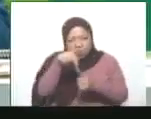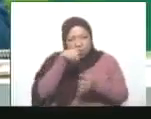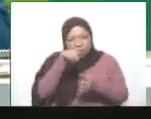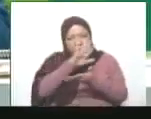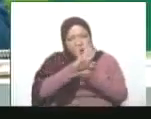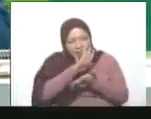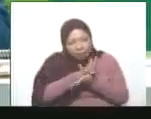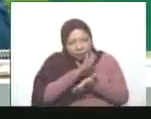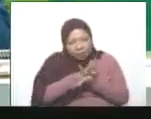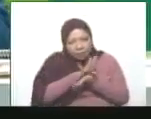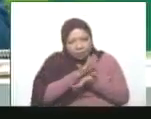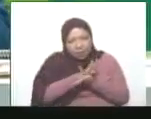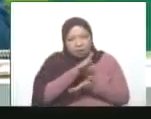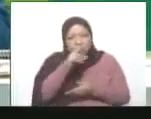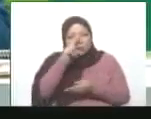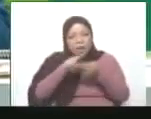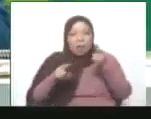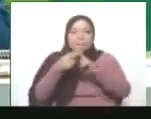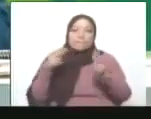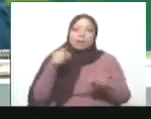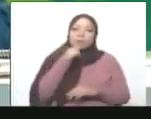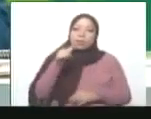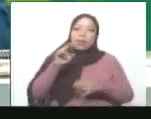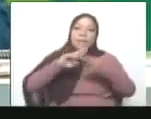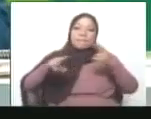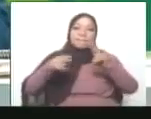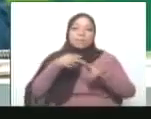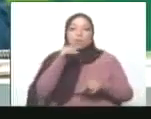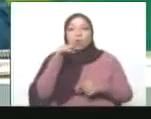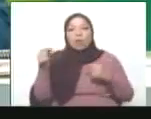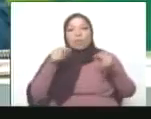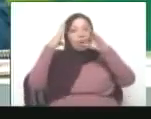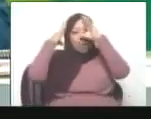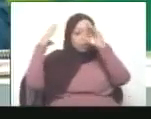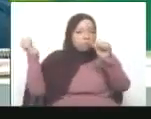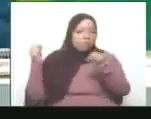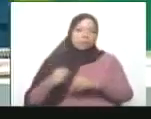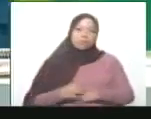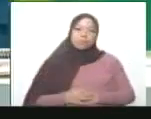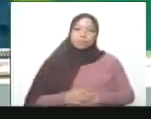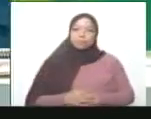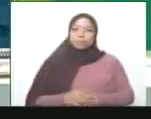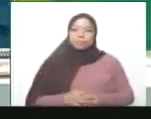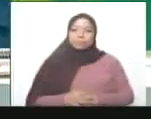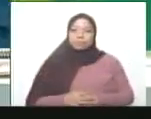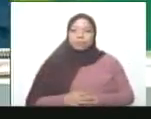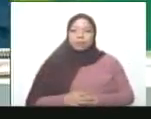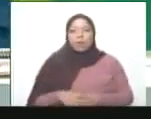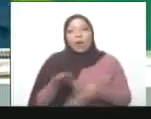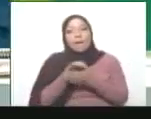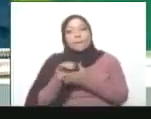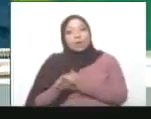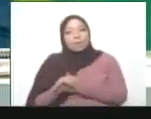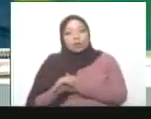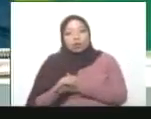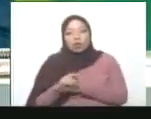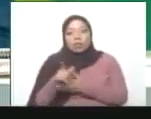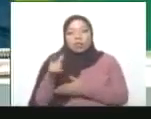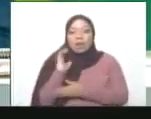aprovechemos el tiempo para la paz y para la diplomacia y yo le digo a mis amigos de caricón